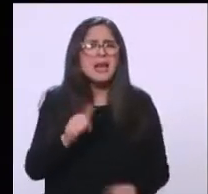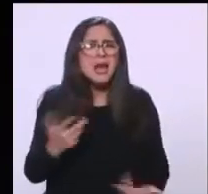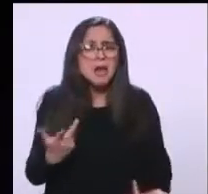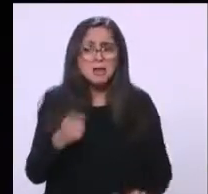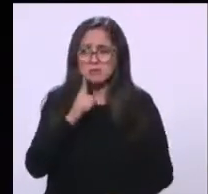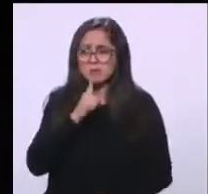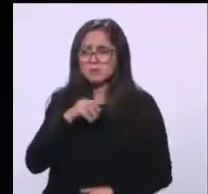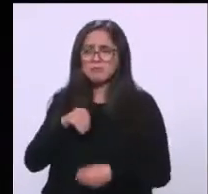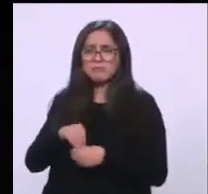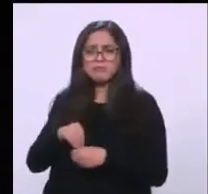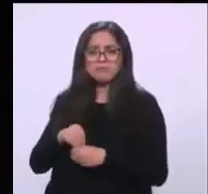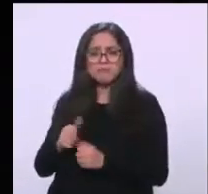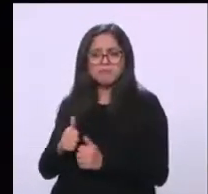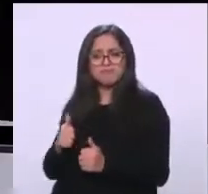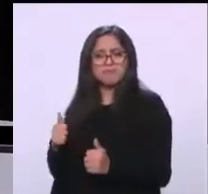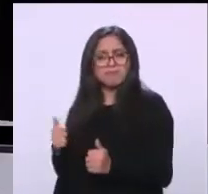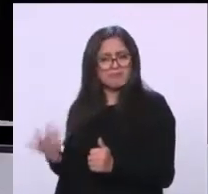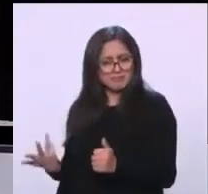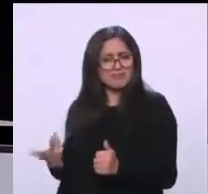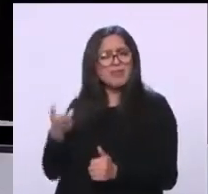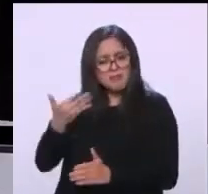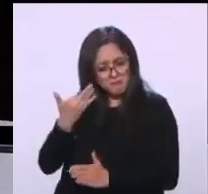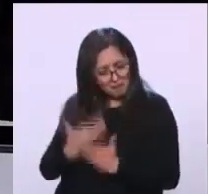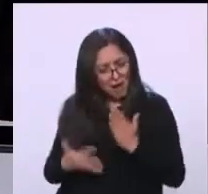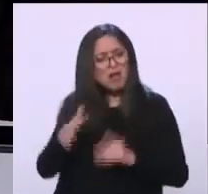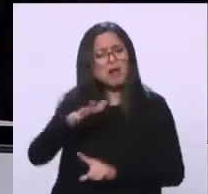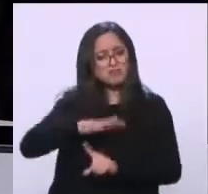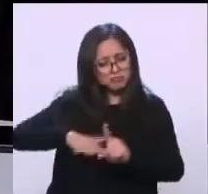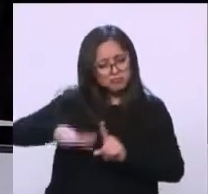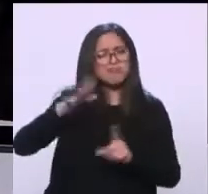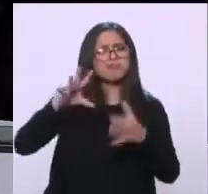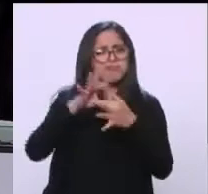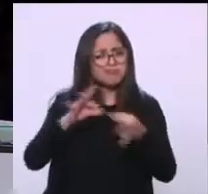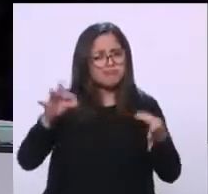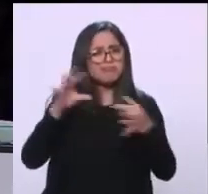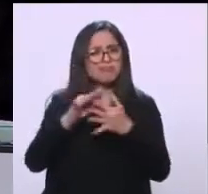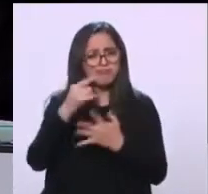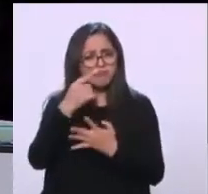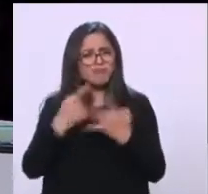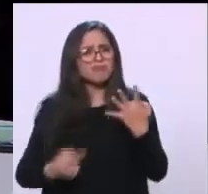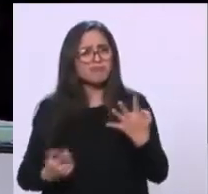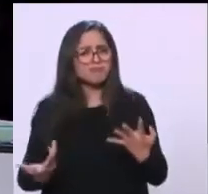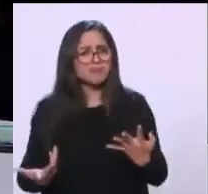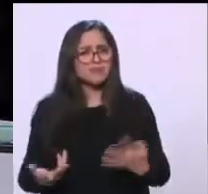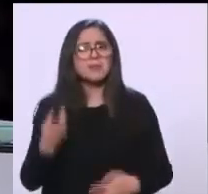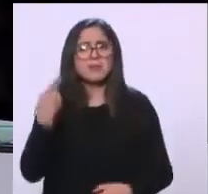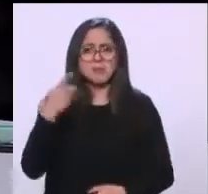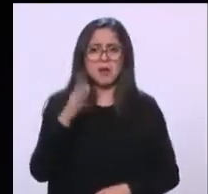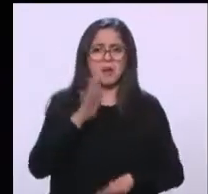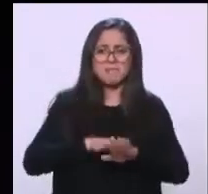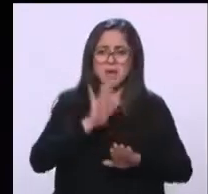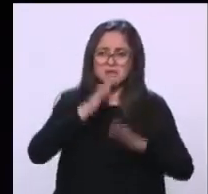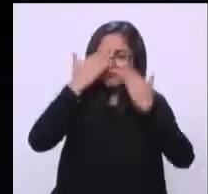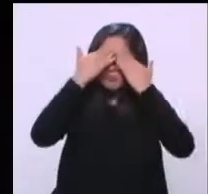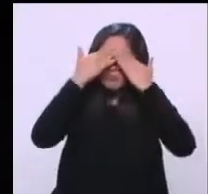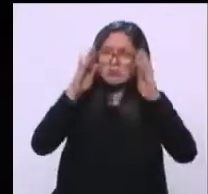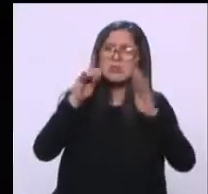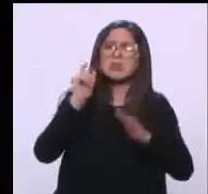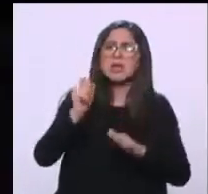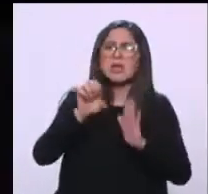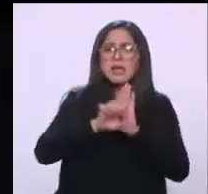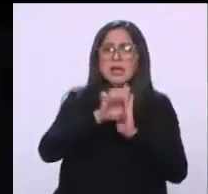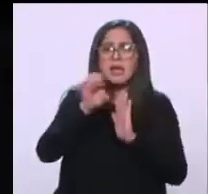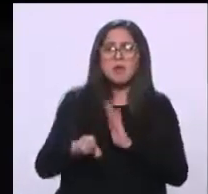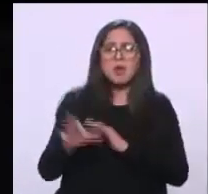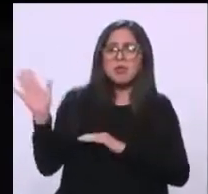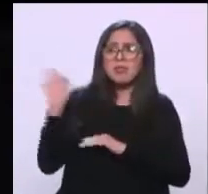que falta mucho contexto en el análisis generalmente que se llega a hacer en redes. Contexto y como conocimiento, ¿no? Como si la comisión fuera